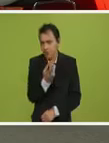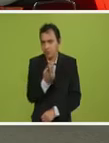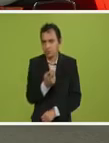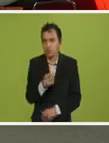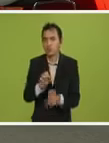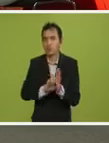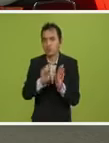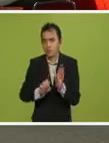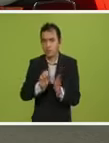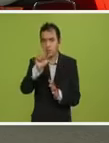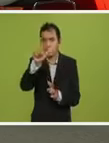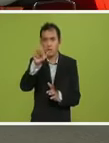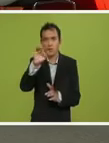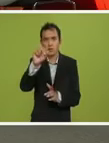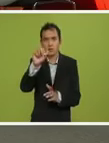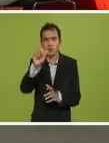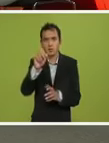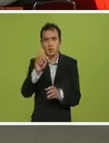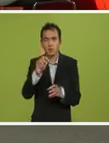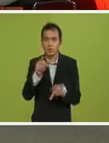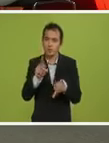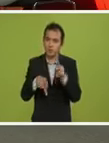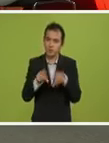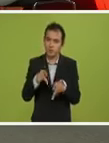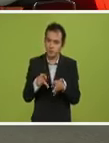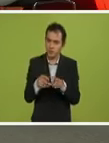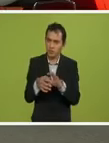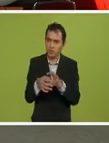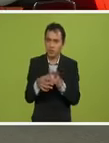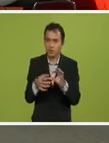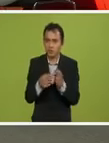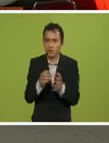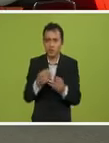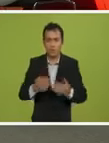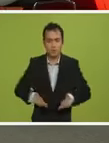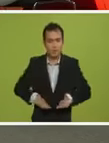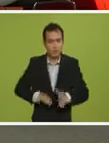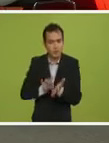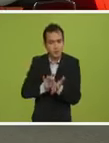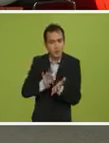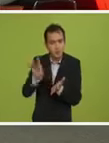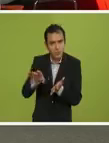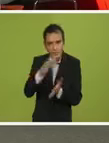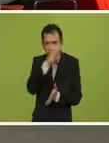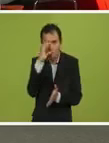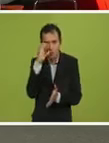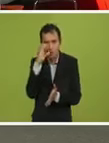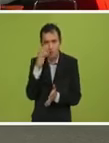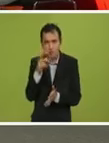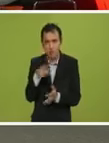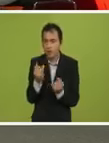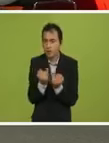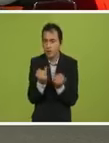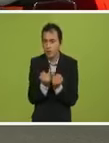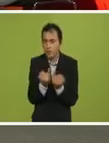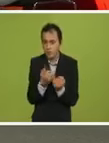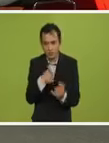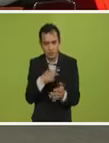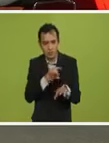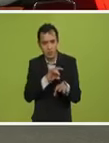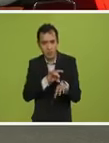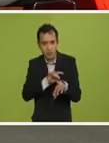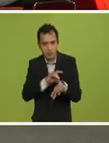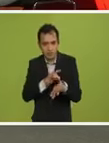Alicia, estábamos en el trayecto de que una pareja, bueno, que se manda una fotografía, pero que también si yo me tomo una fotografía en un traje de baño, se puede subir y se